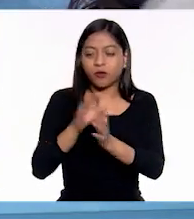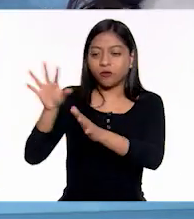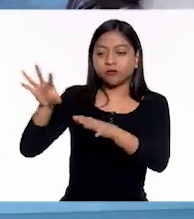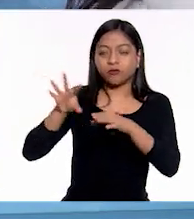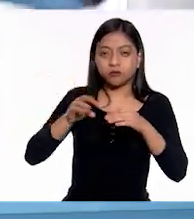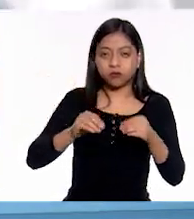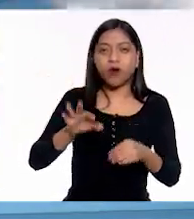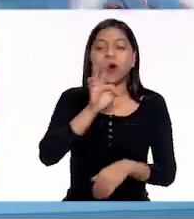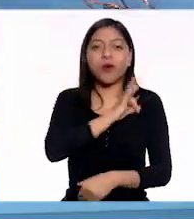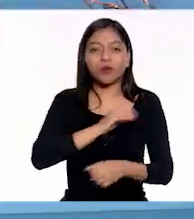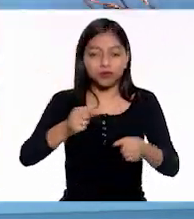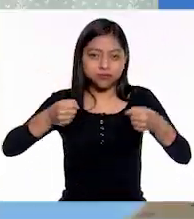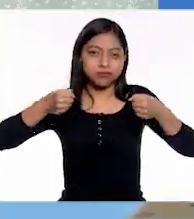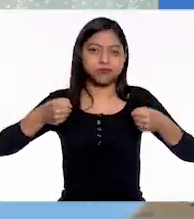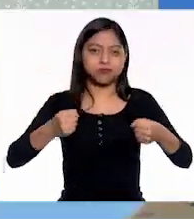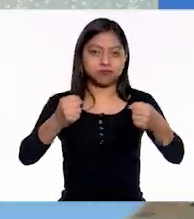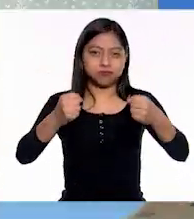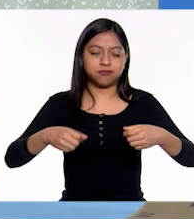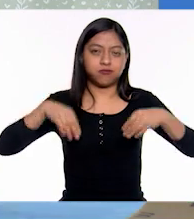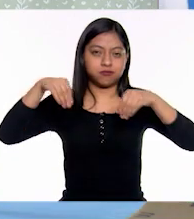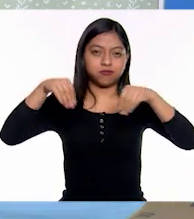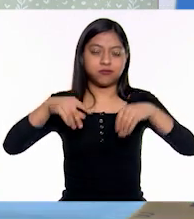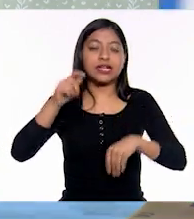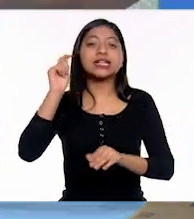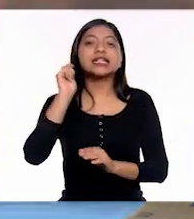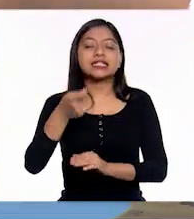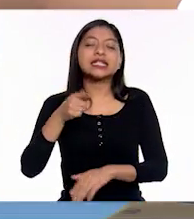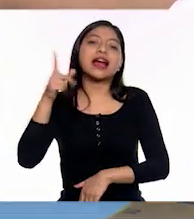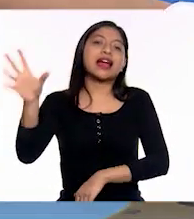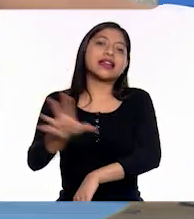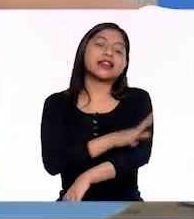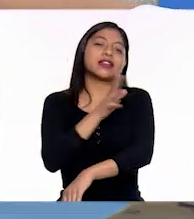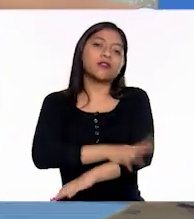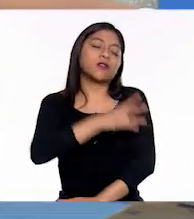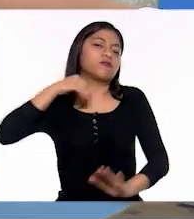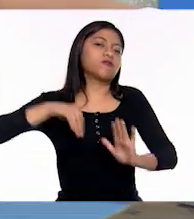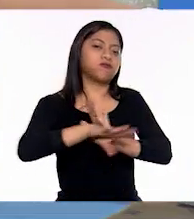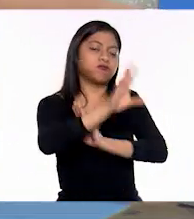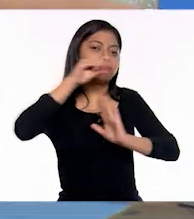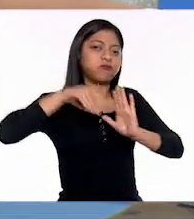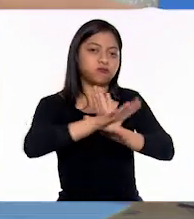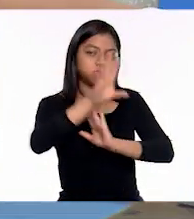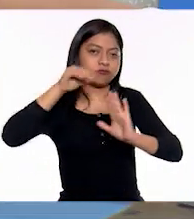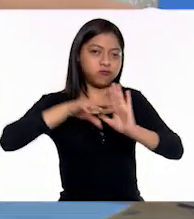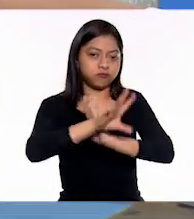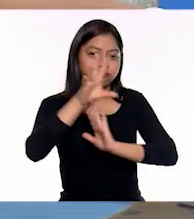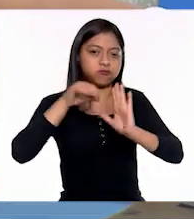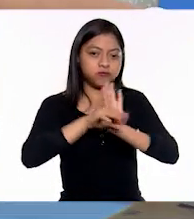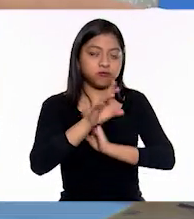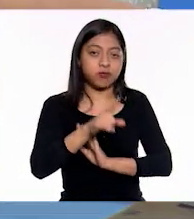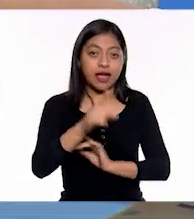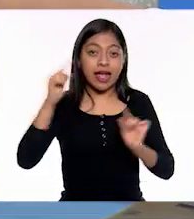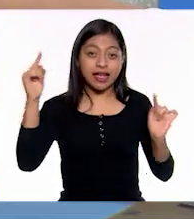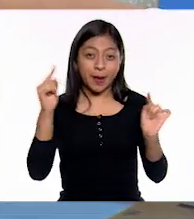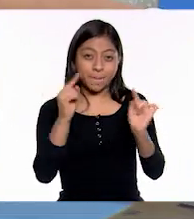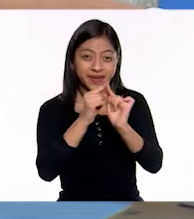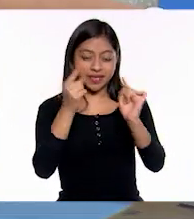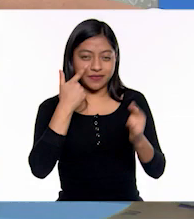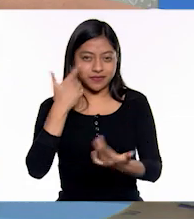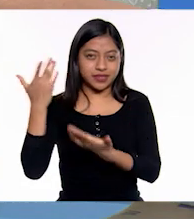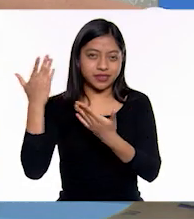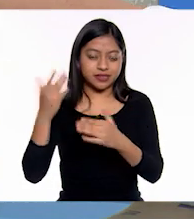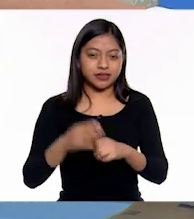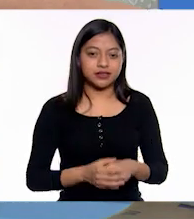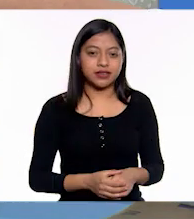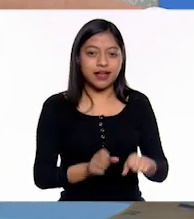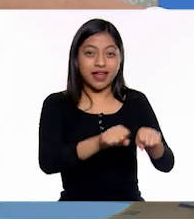este cable de cobre y el otro imán, y está generando este campo magnético para que al momento de que este cablecito, ahí está. Es que ahí está.